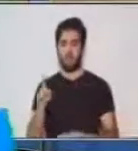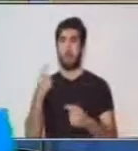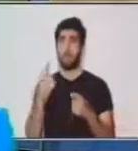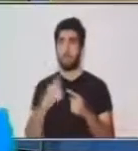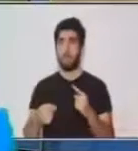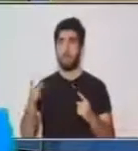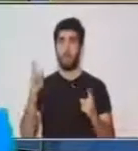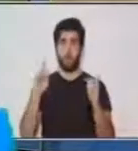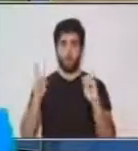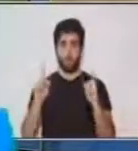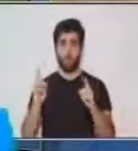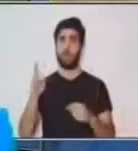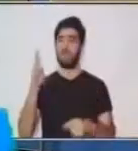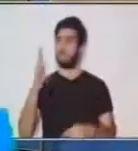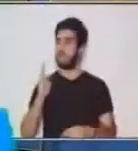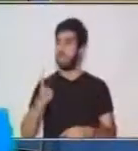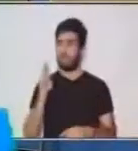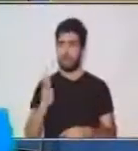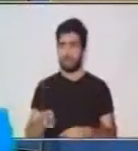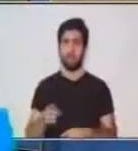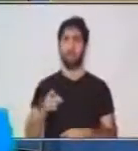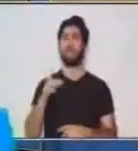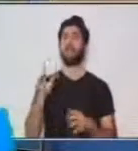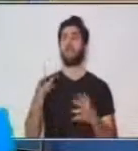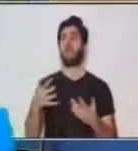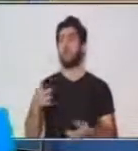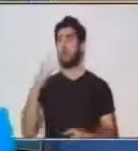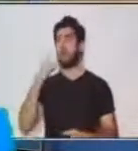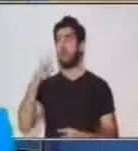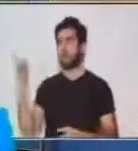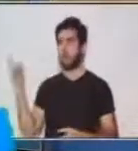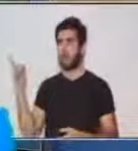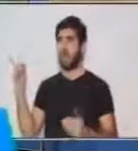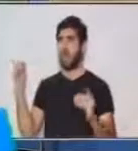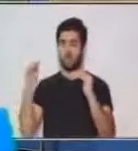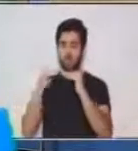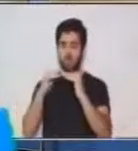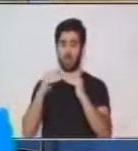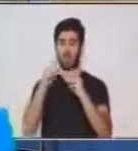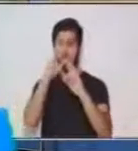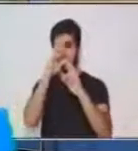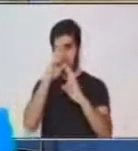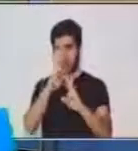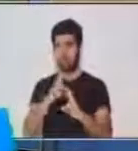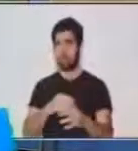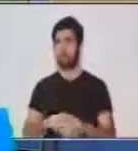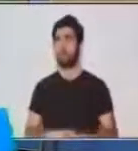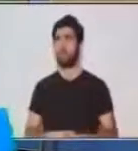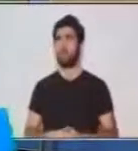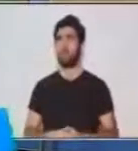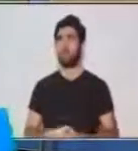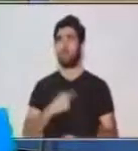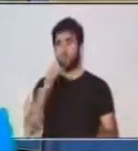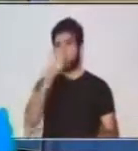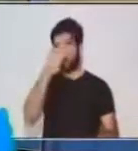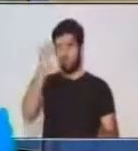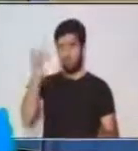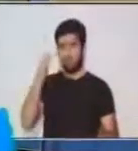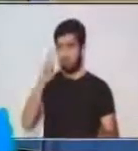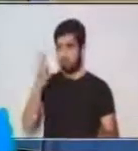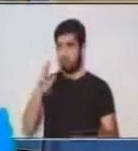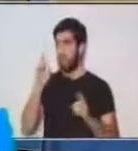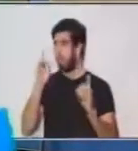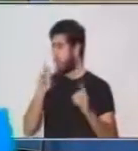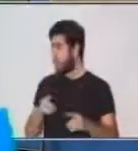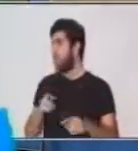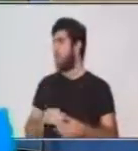registros siempre debe existir el respeto. Nunca olvides que